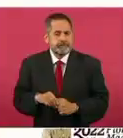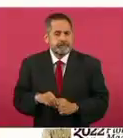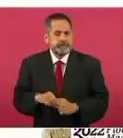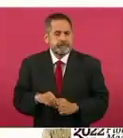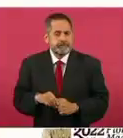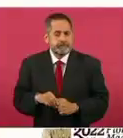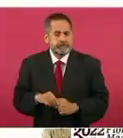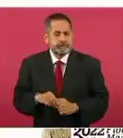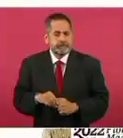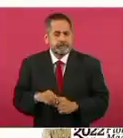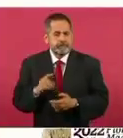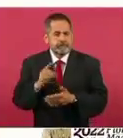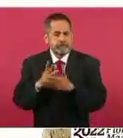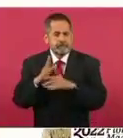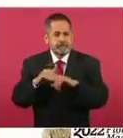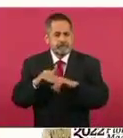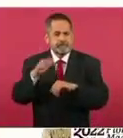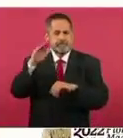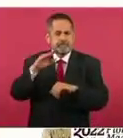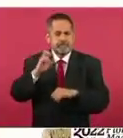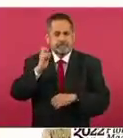37.298. Solo le gana Chihuahua